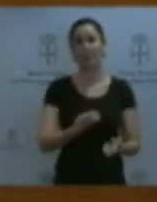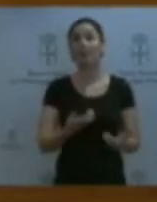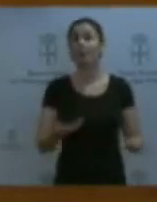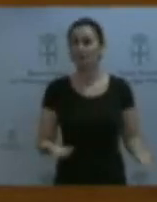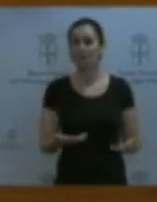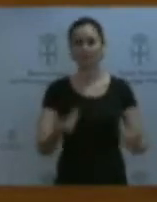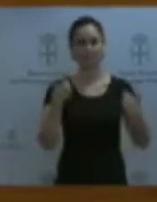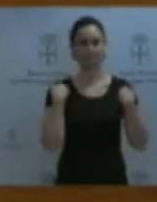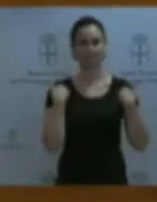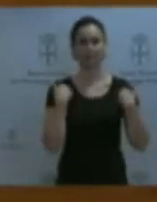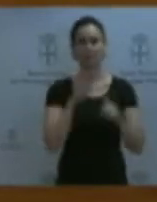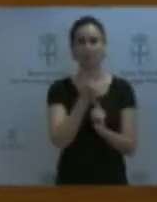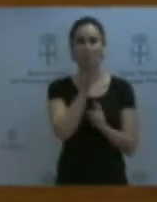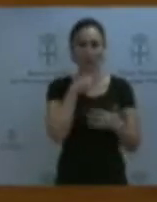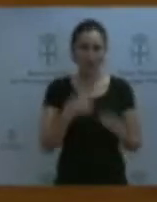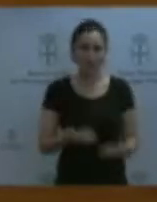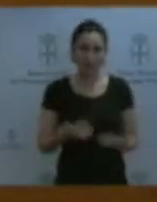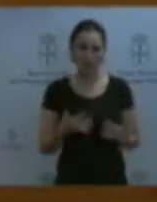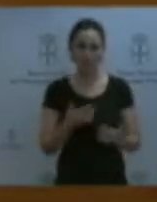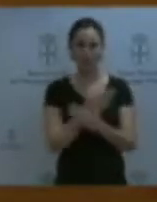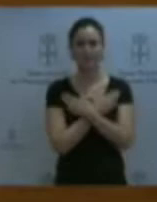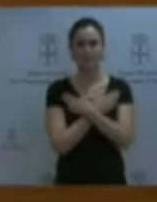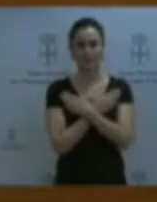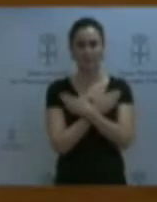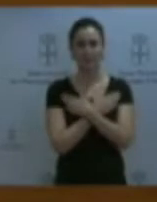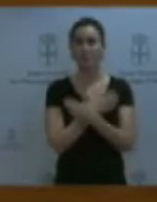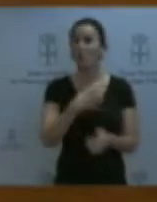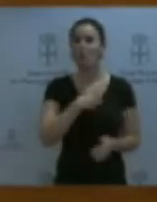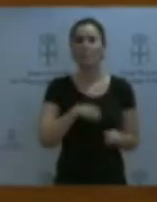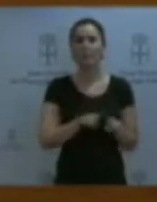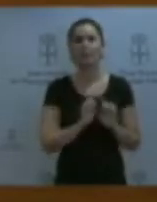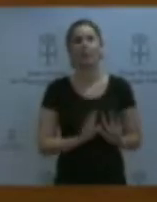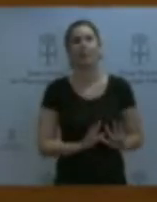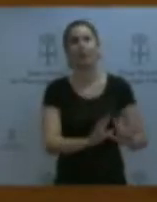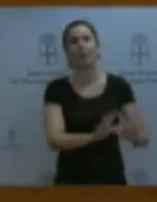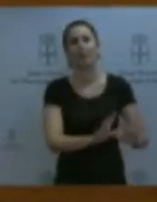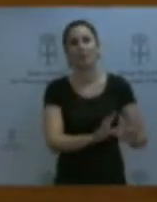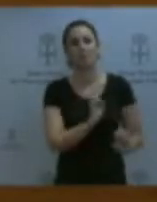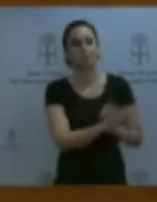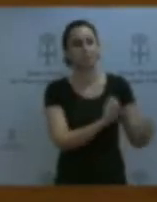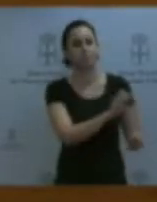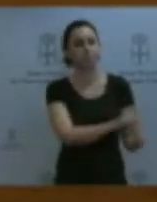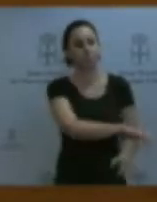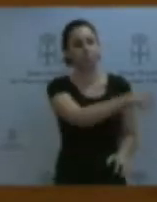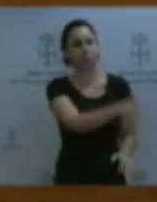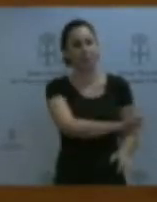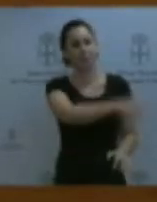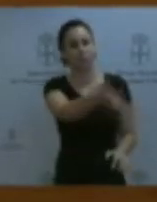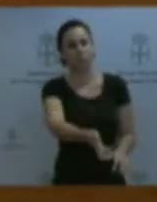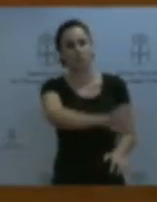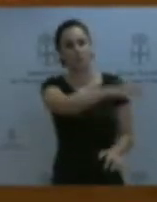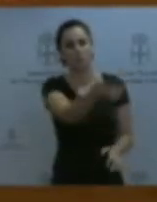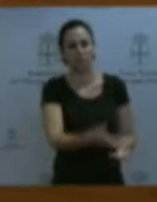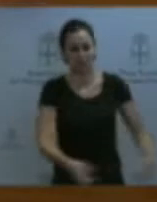No podemos permitir la dejadez actual, basura acumulada en bolsas alrededor, por ejemplo, del río Cares. Salió